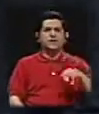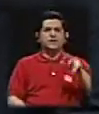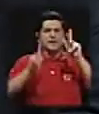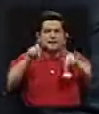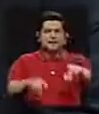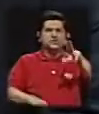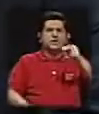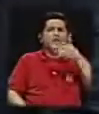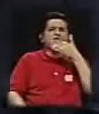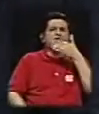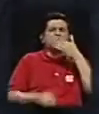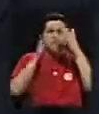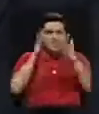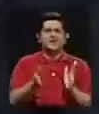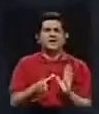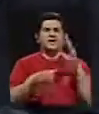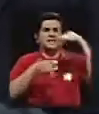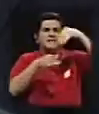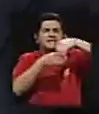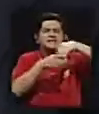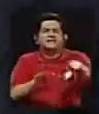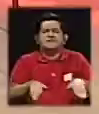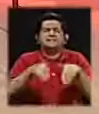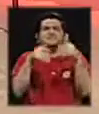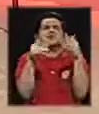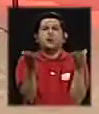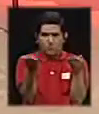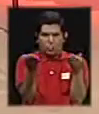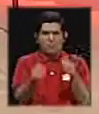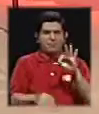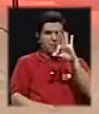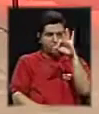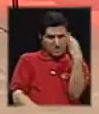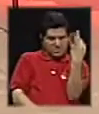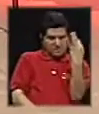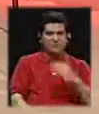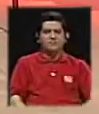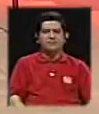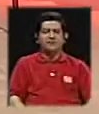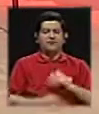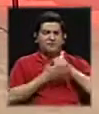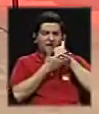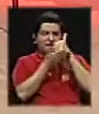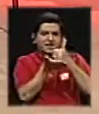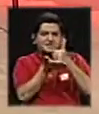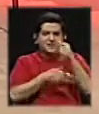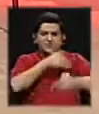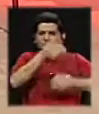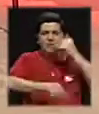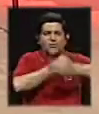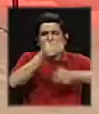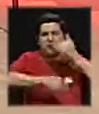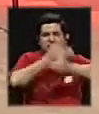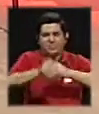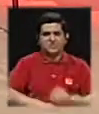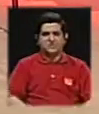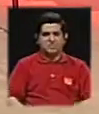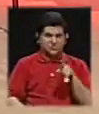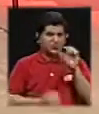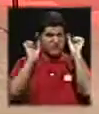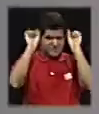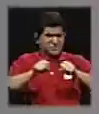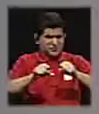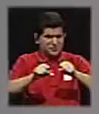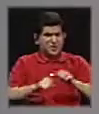indígenas, ¿cómo se insertan o cómo deberían insertarse de una manera que se colabore con ese proceso? Y si eso es